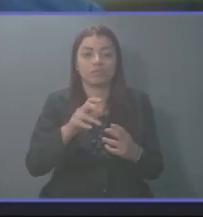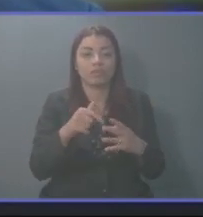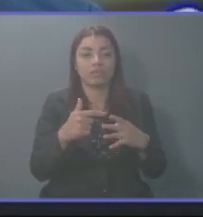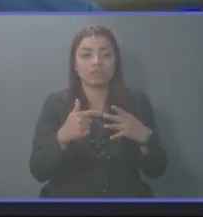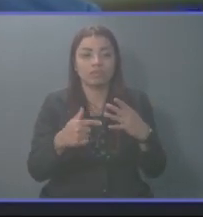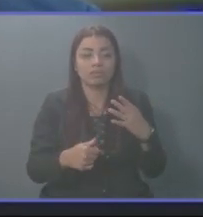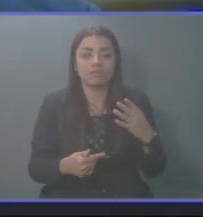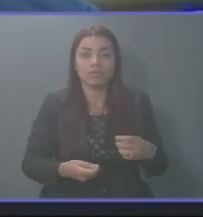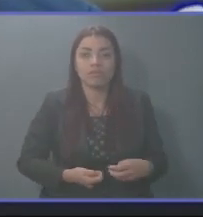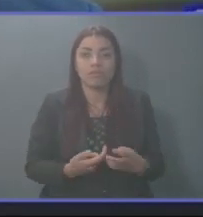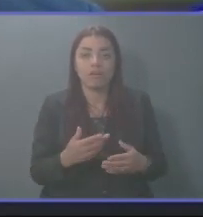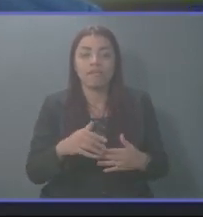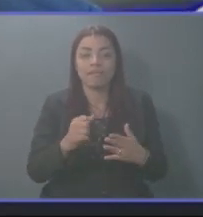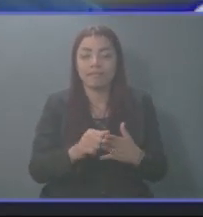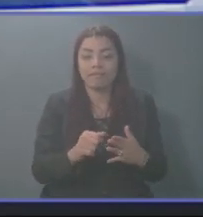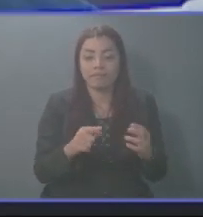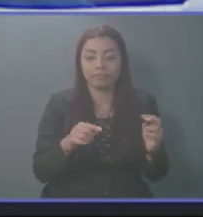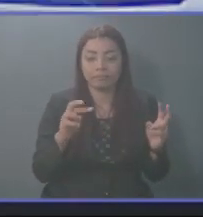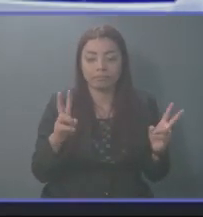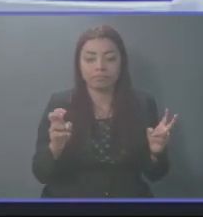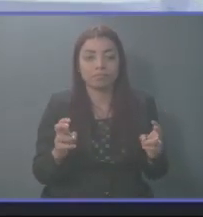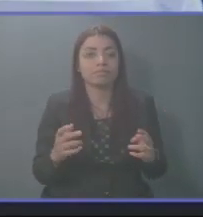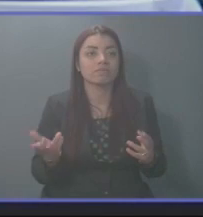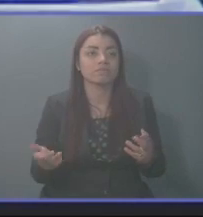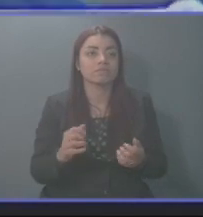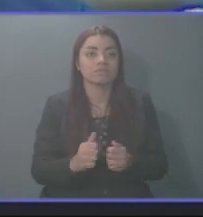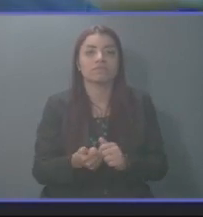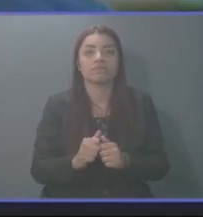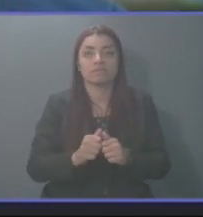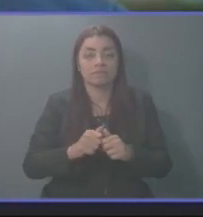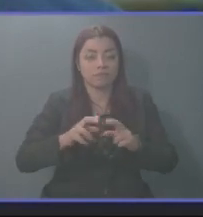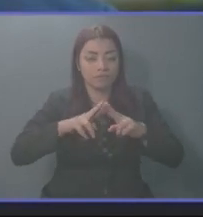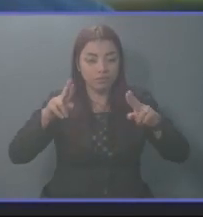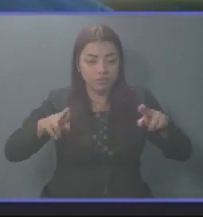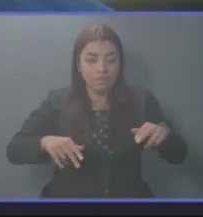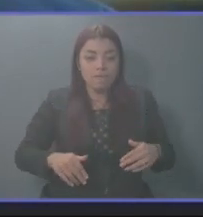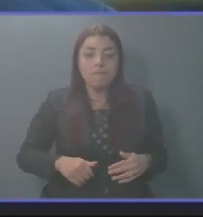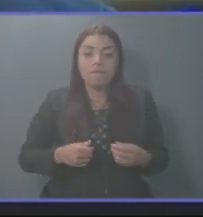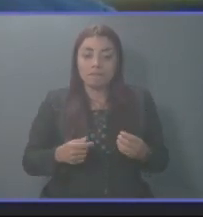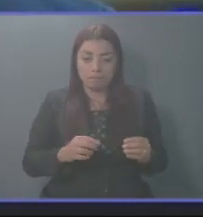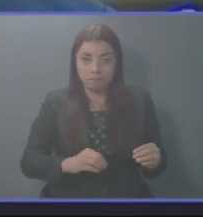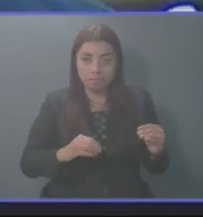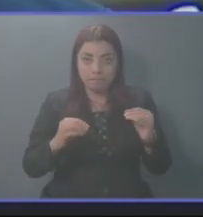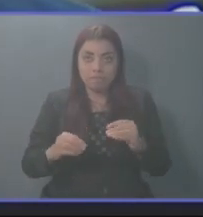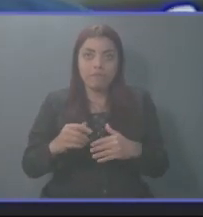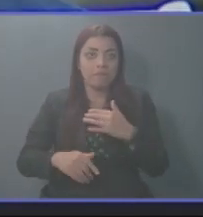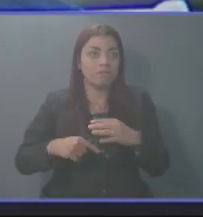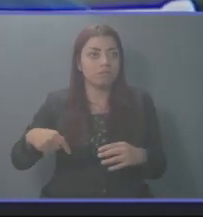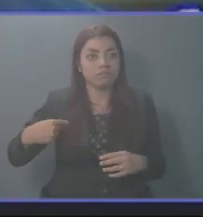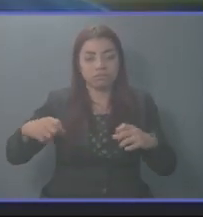las definiciones. Cierro comillas. Deporte federado es el que se practica en forma